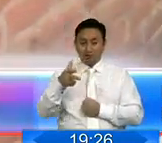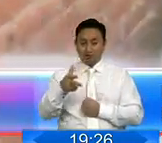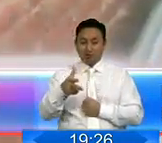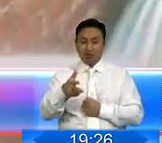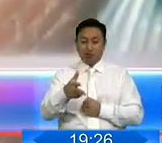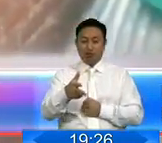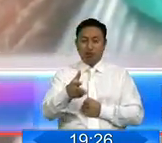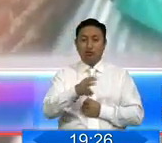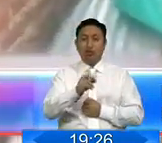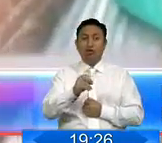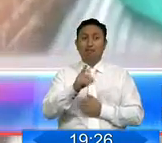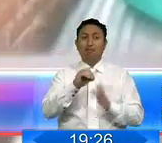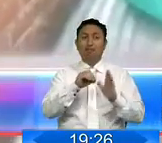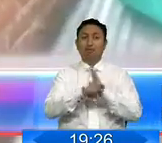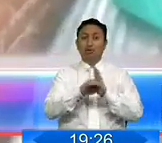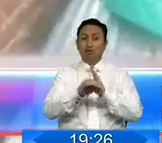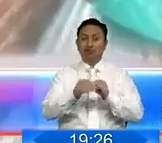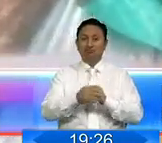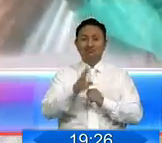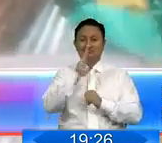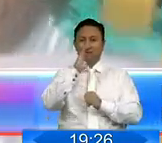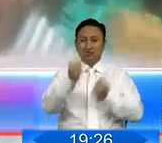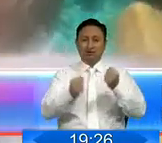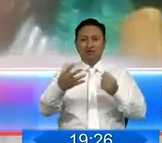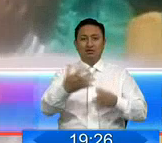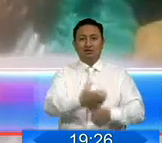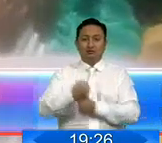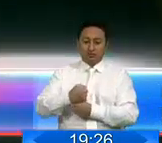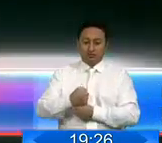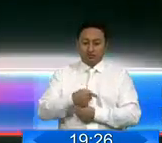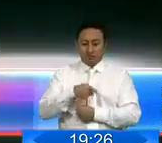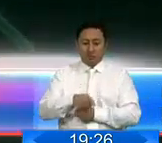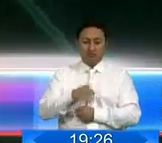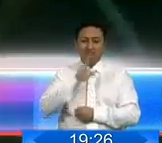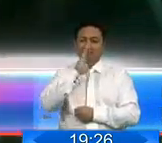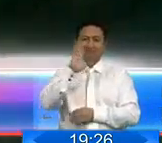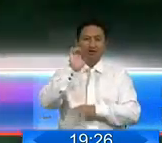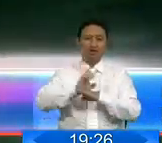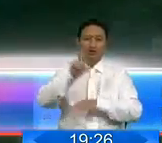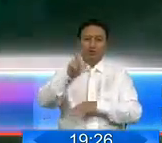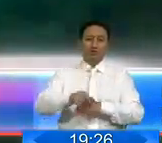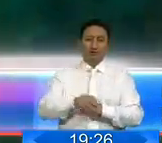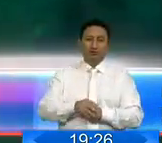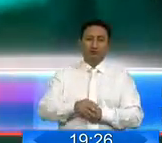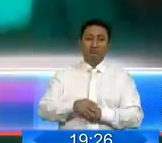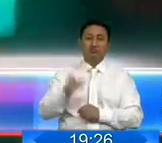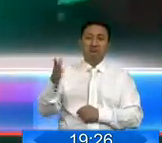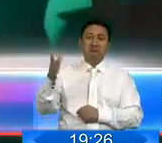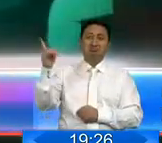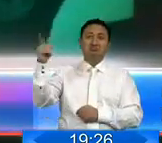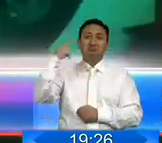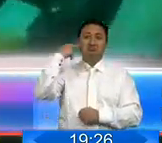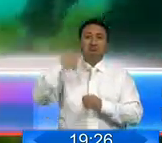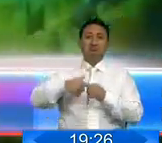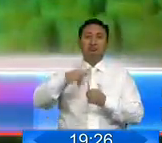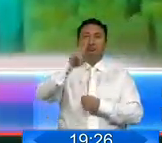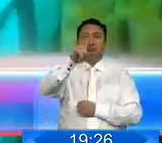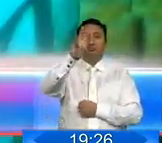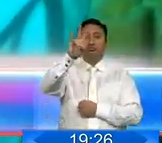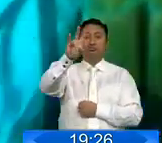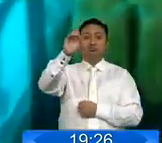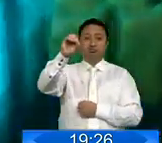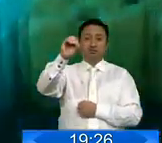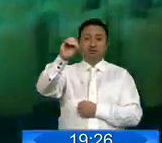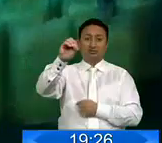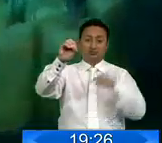en las improvisadas bodegas, terminan incautados. Un gran promedio son ecuatorianos. El galón de gasolina en Ipiales cuesta alrededor de